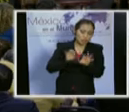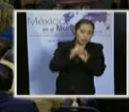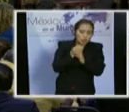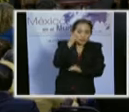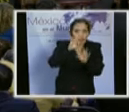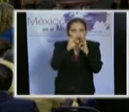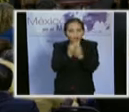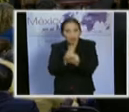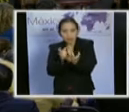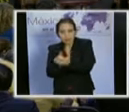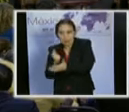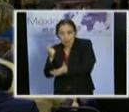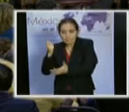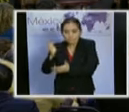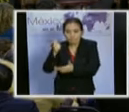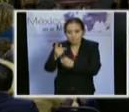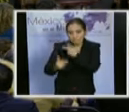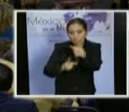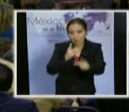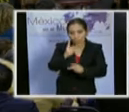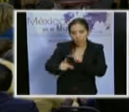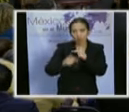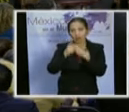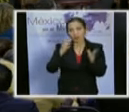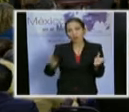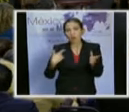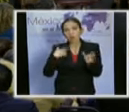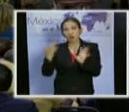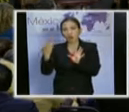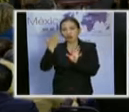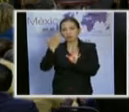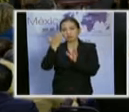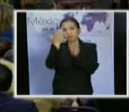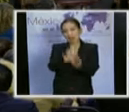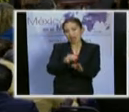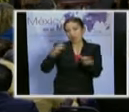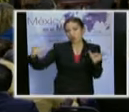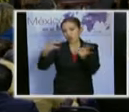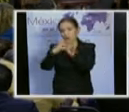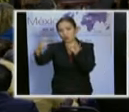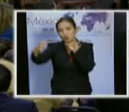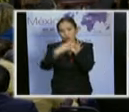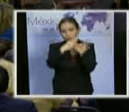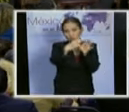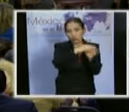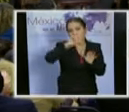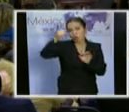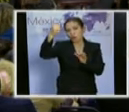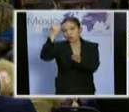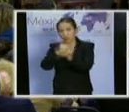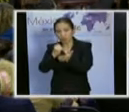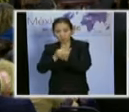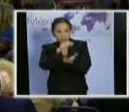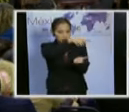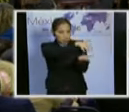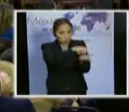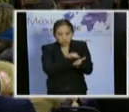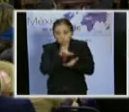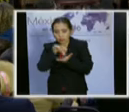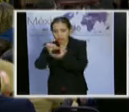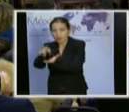mecanismos de financiación, como ha sido la tasa a las transacciones financieras o como están siendo otros impuestos como